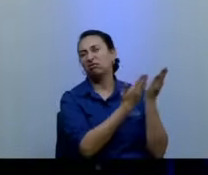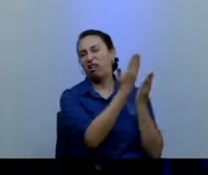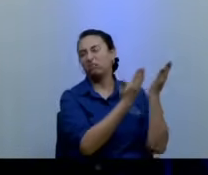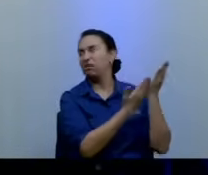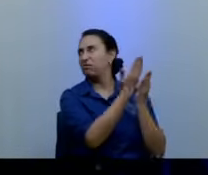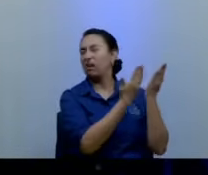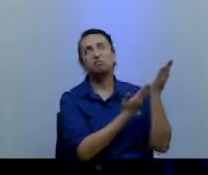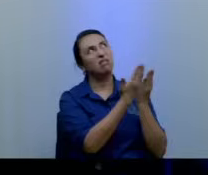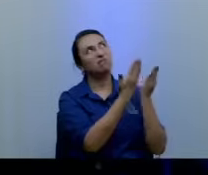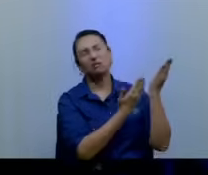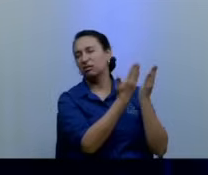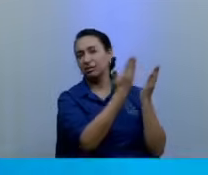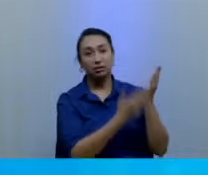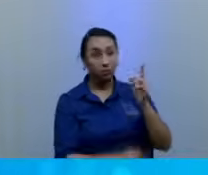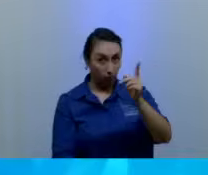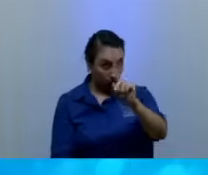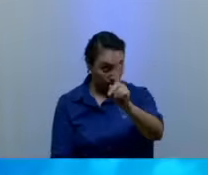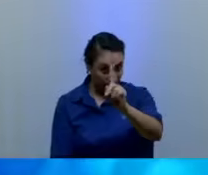Ya eso es venganza.